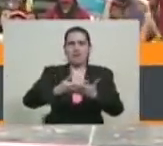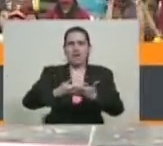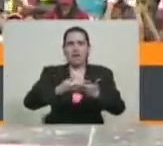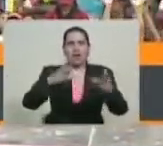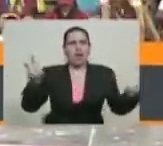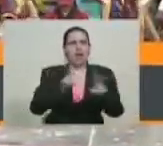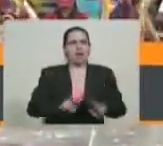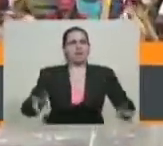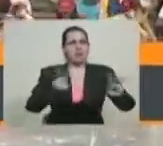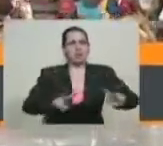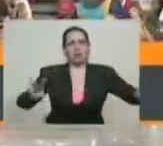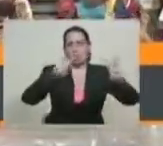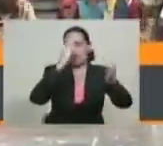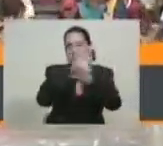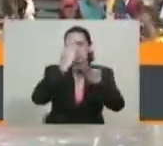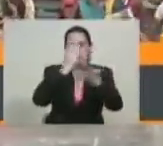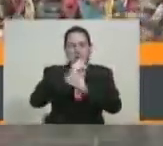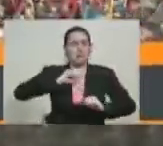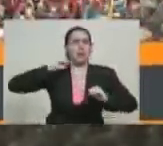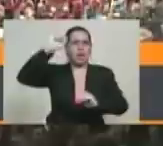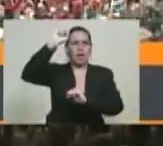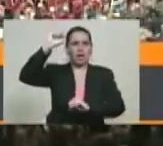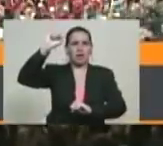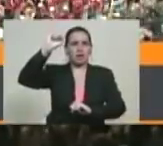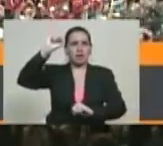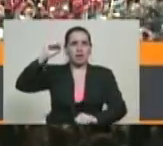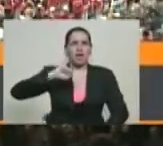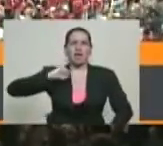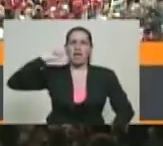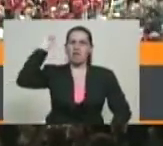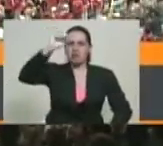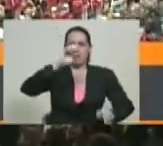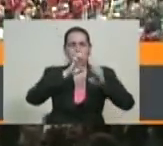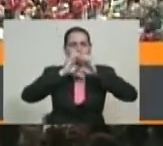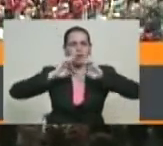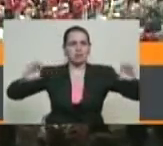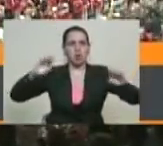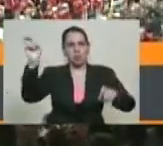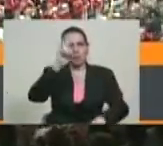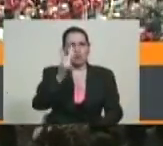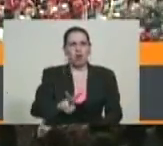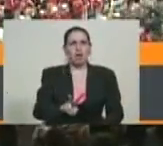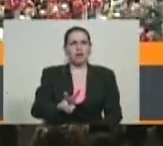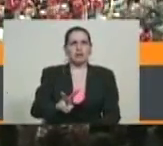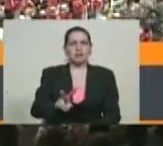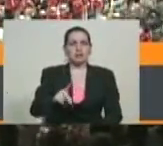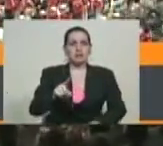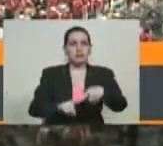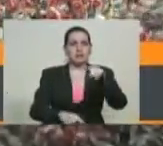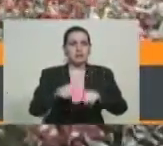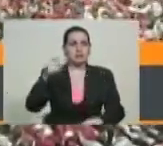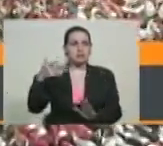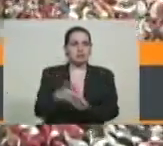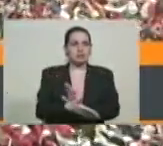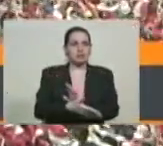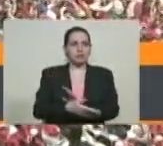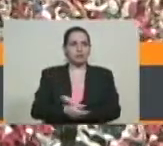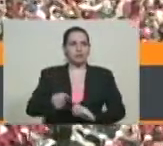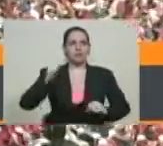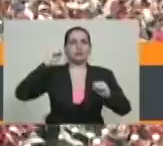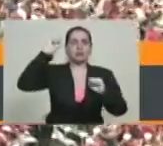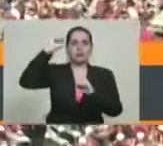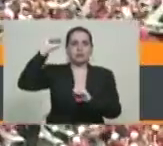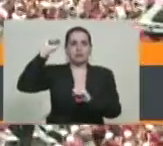siempre, magisterio! ¡Que viva la educación venezolana! ¡Que viva la